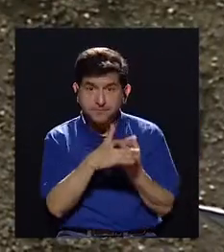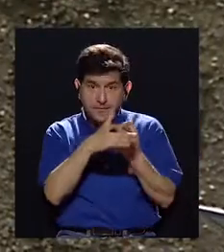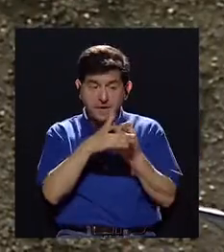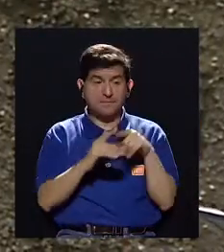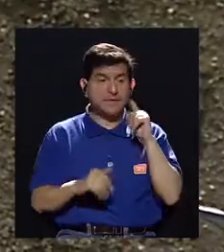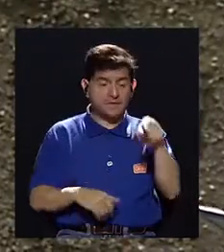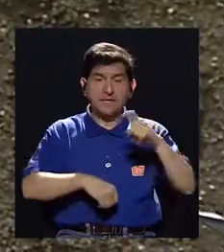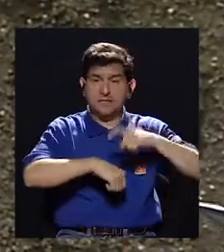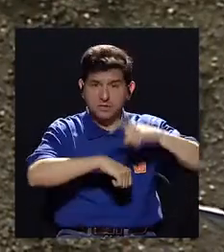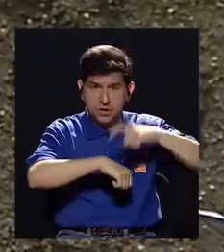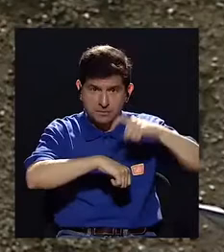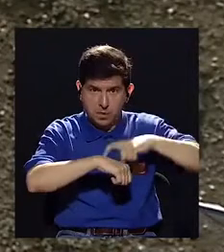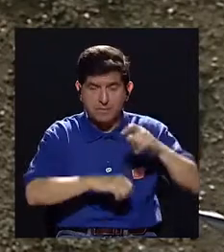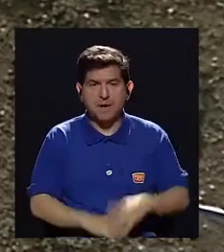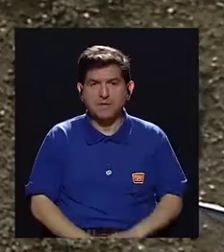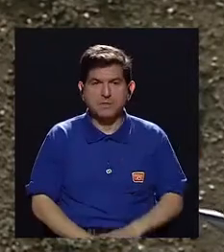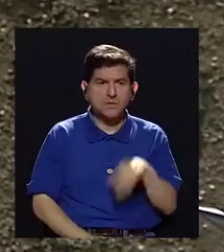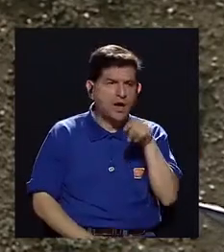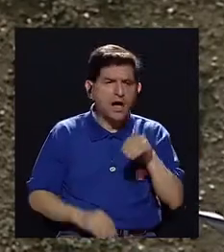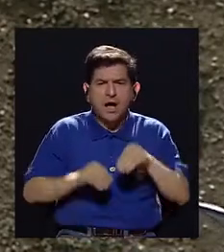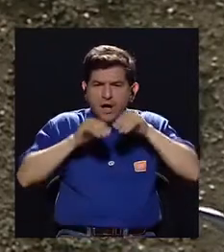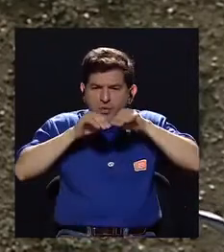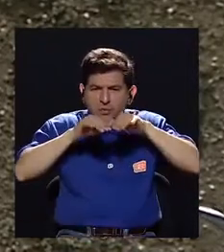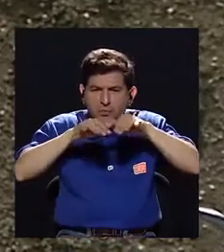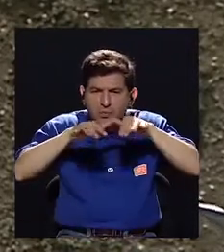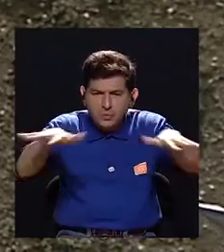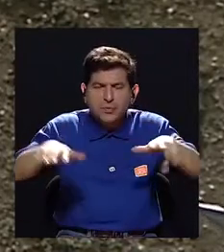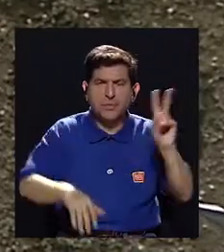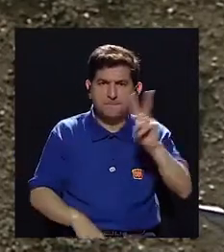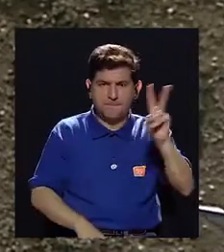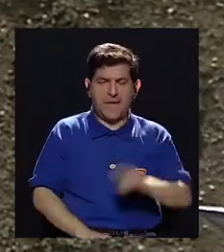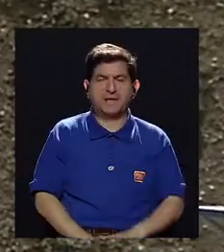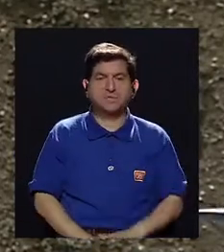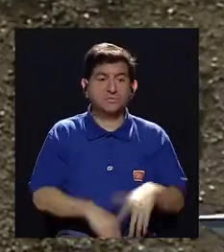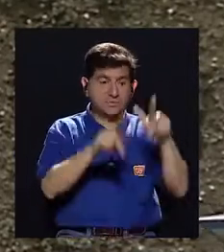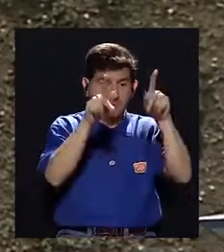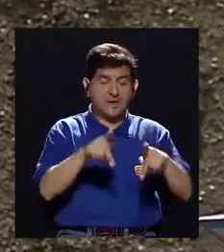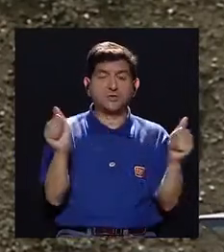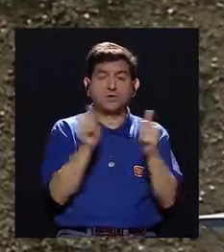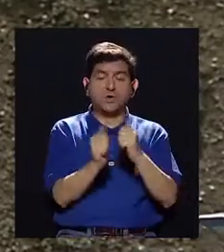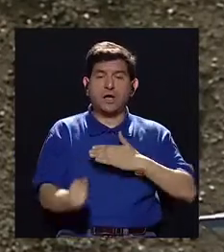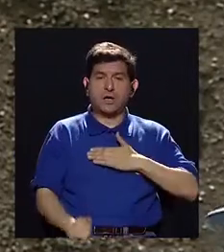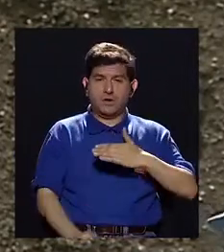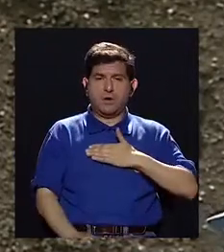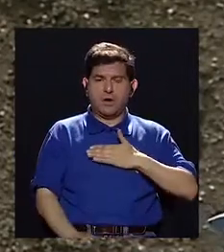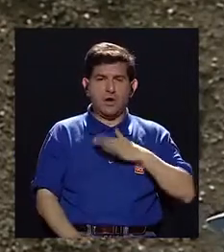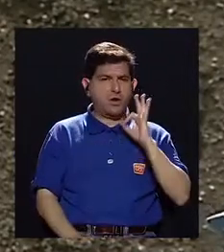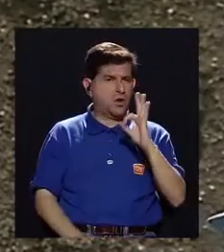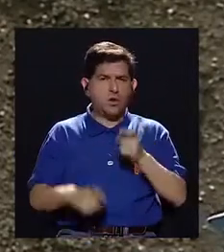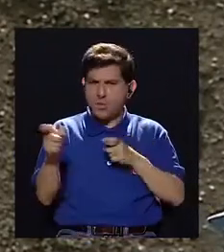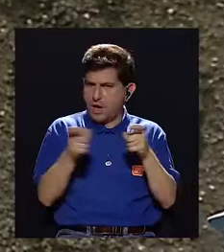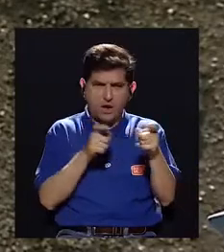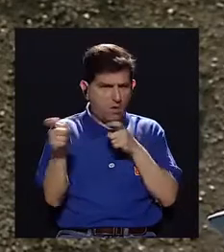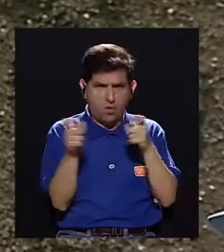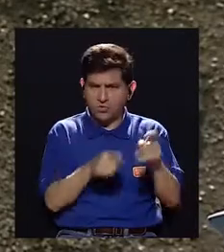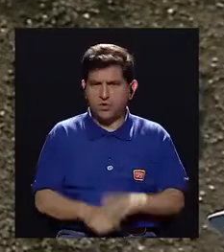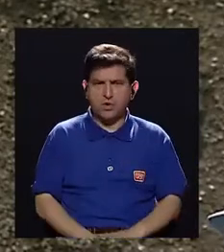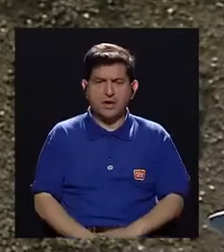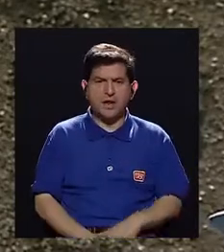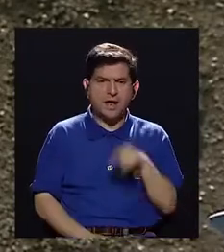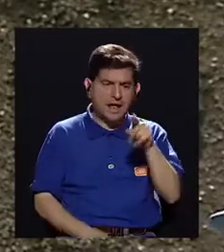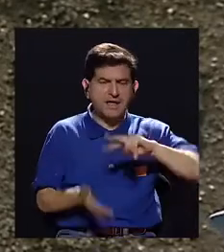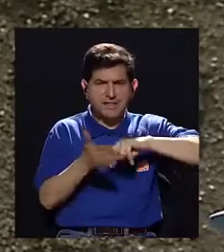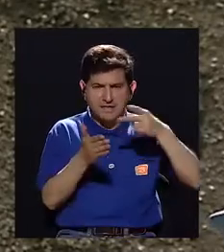empieza a tener, digamos, más propagación del virus. Pues en la persona con asma que no está bien controlada tiende